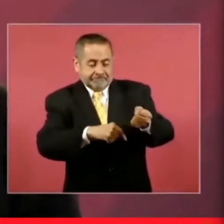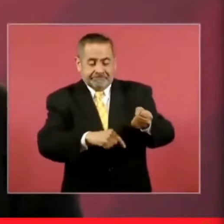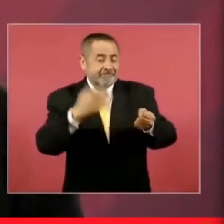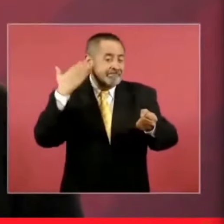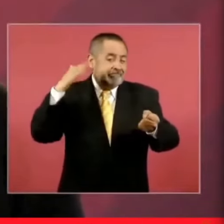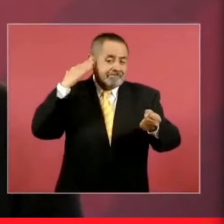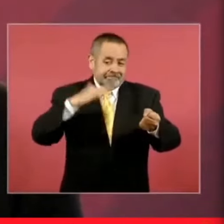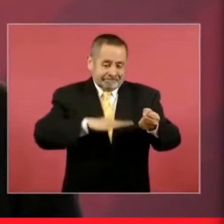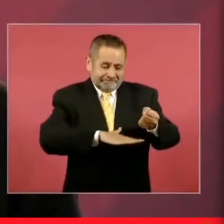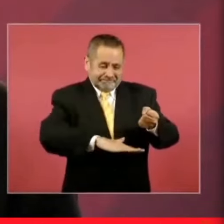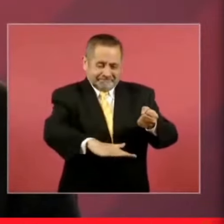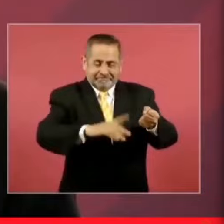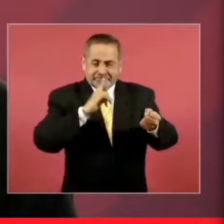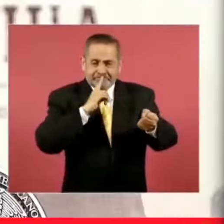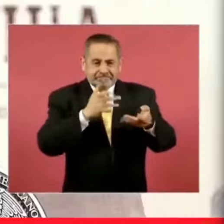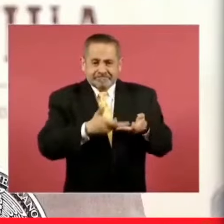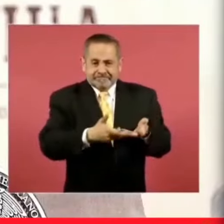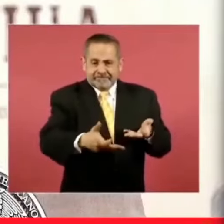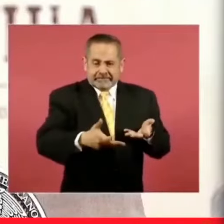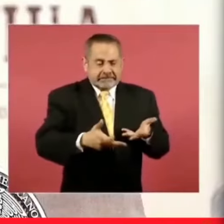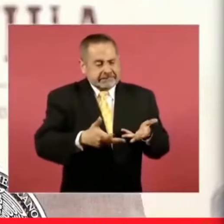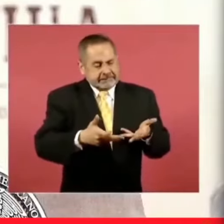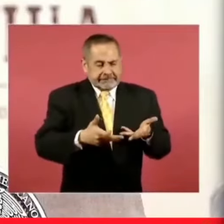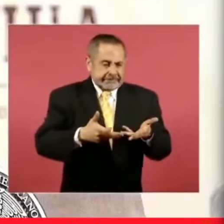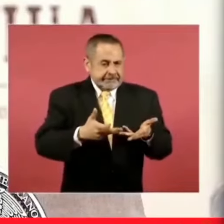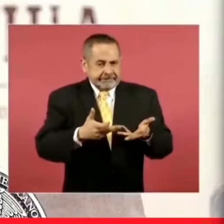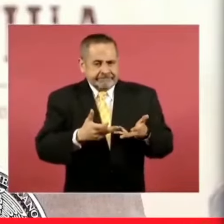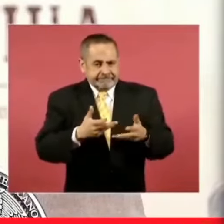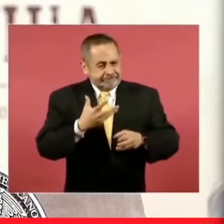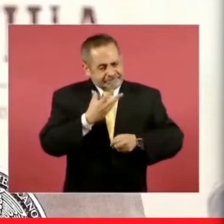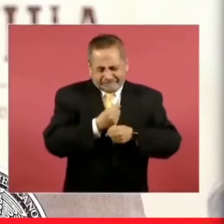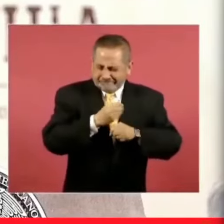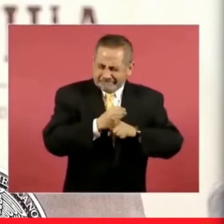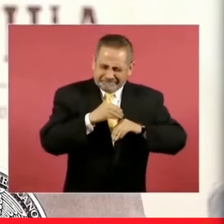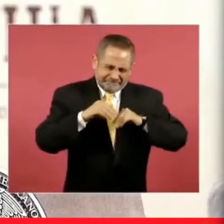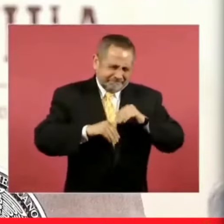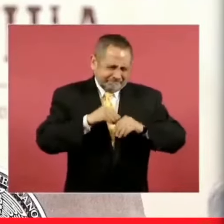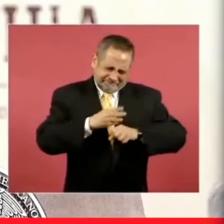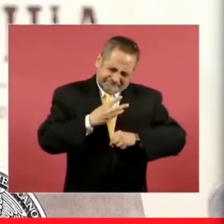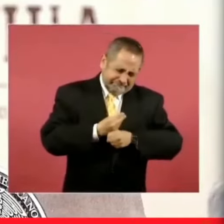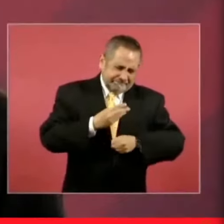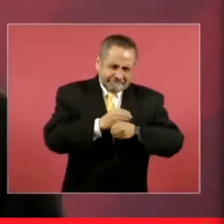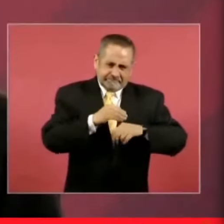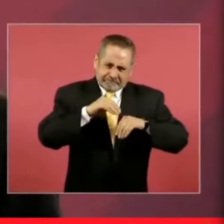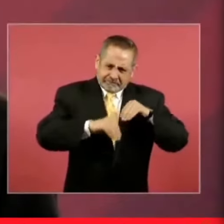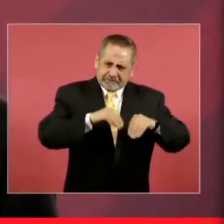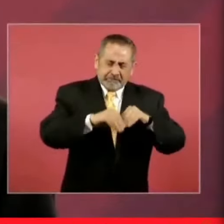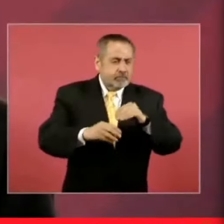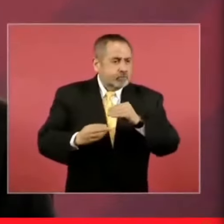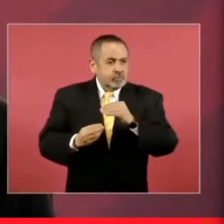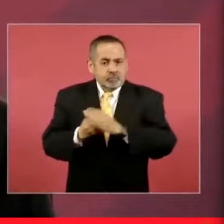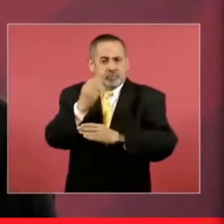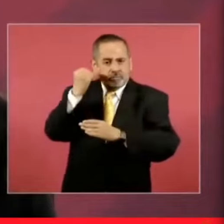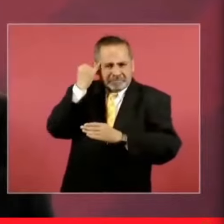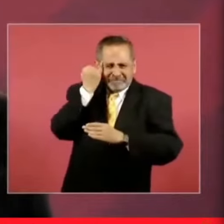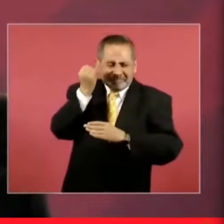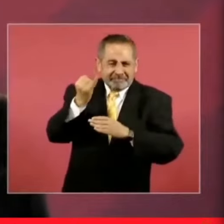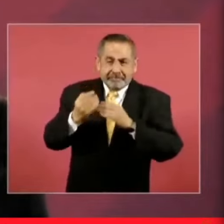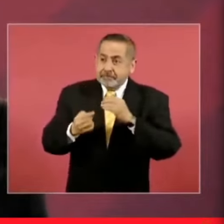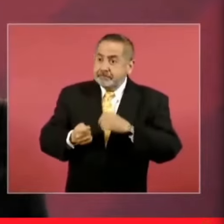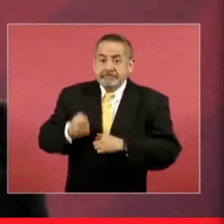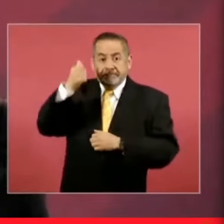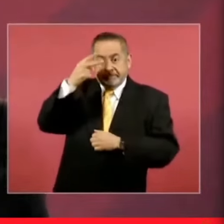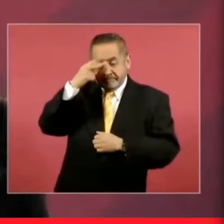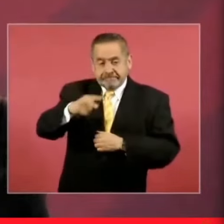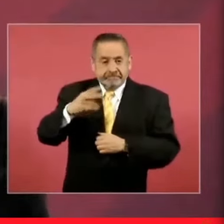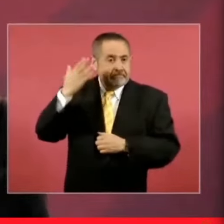nos hicieron y nos forzaron a que hiciéramos un diseño por primera vez